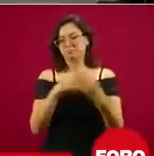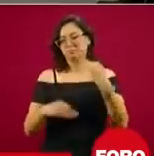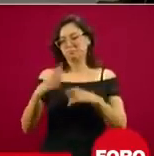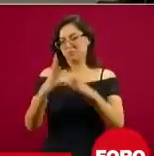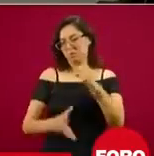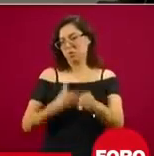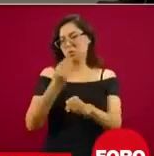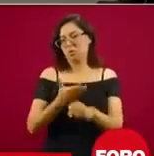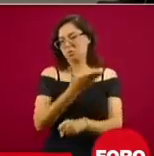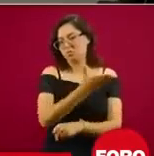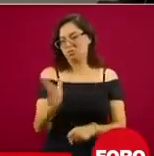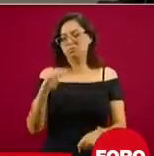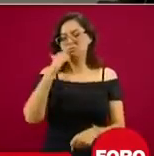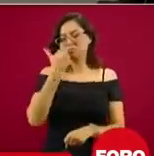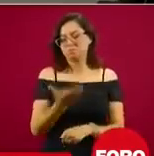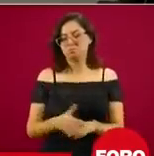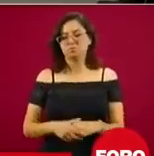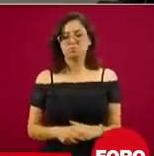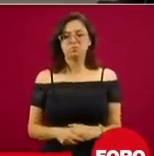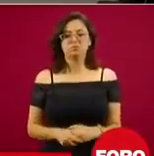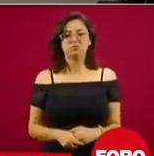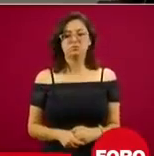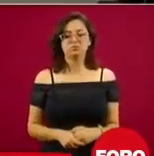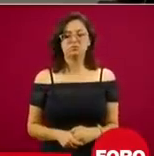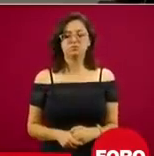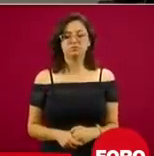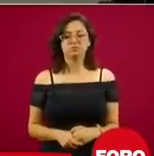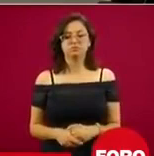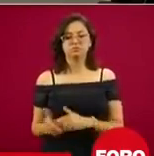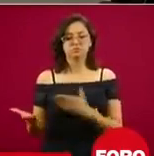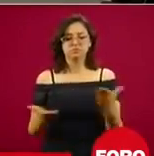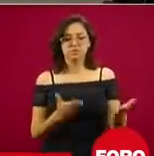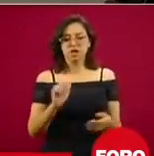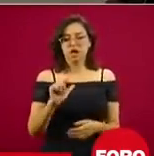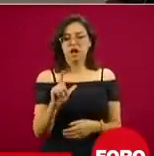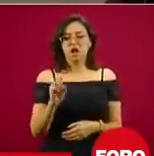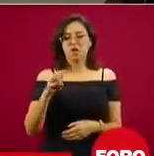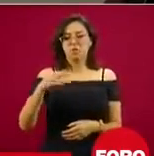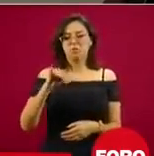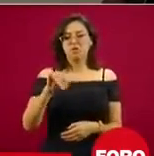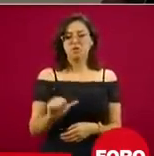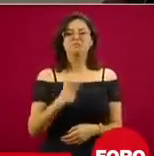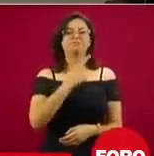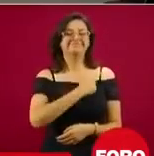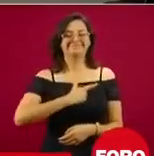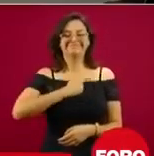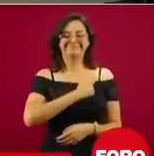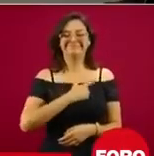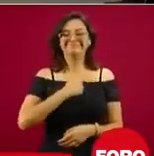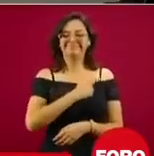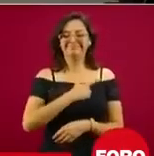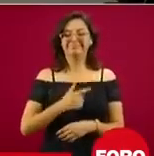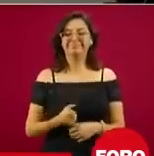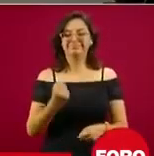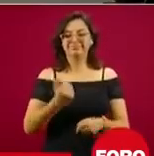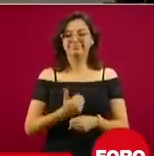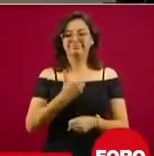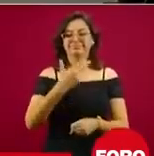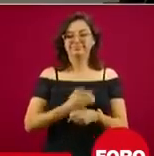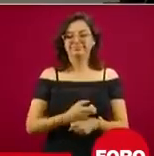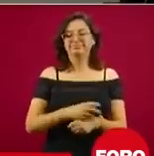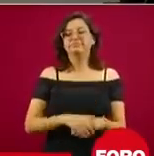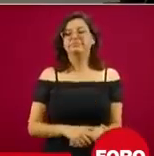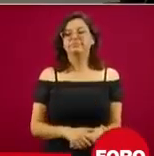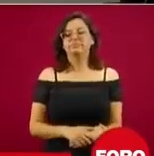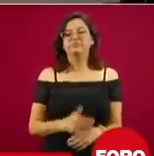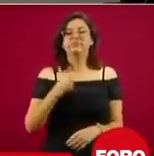será muy bienvenido. Doctora Alomía, por favor. Claro que sí, con mucho gusto, señor secretario. Muy buenas noches con todas y con